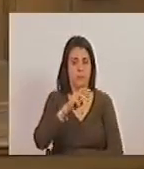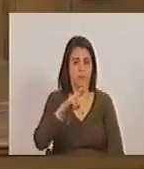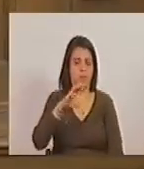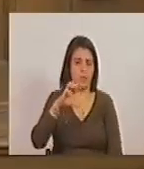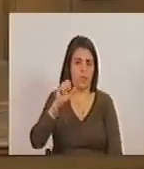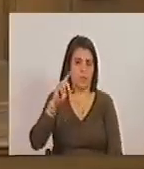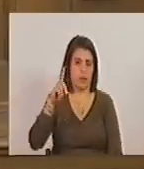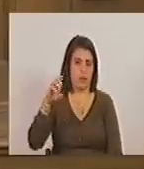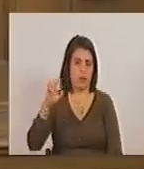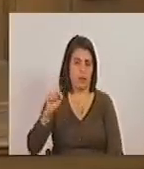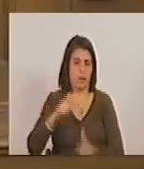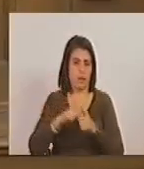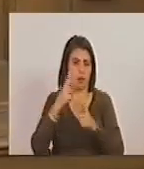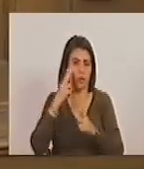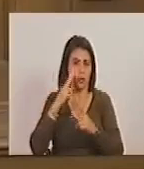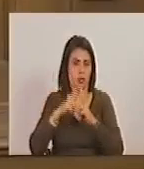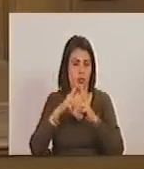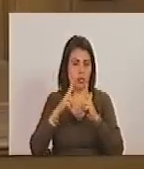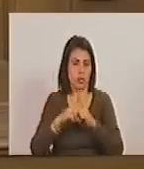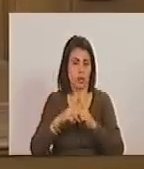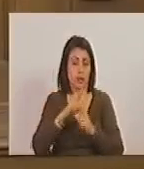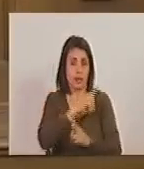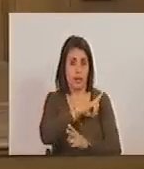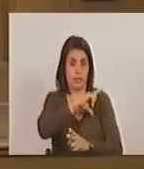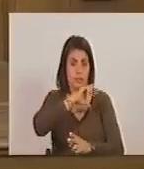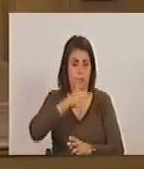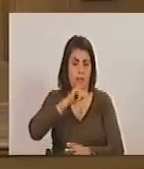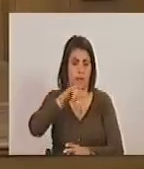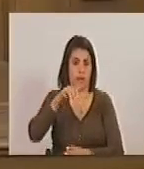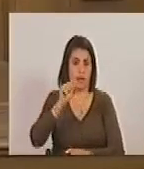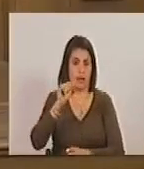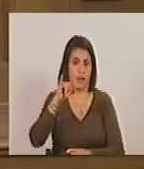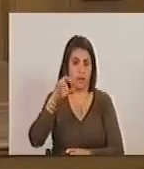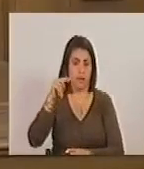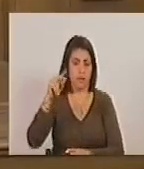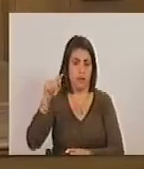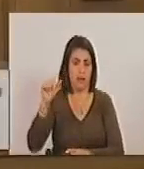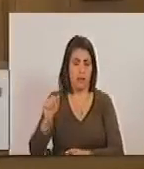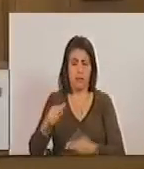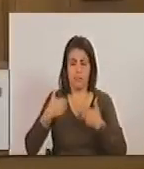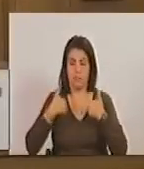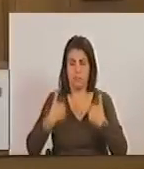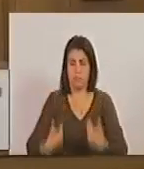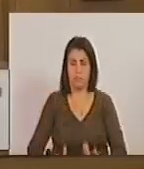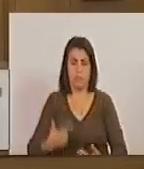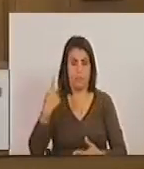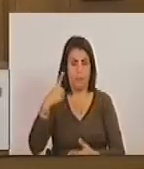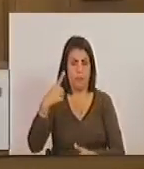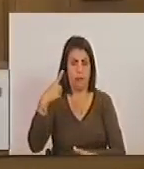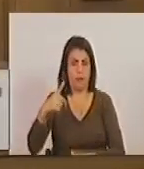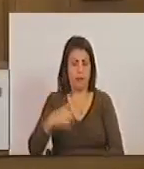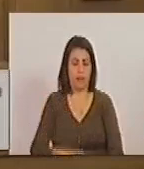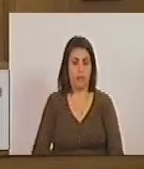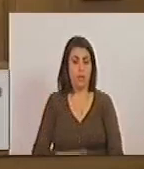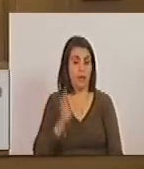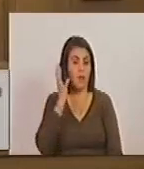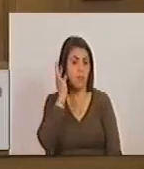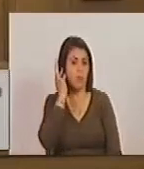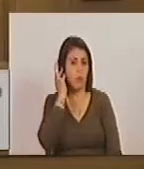López, conocida como la comandante Jacinta, defensora incansable de los derechos de la